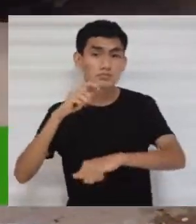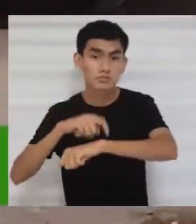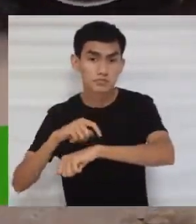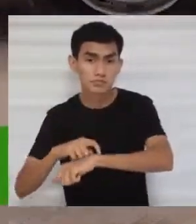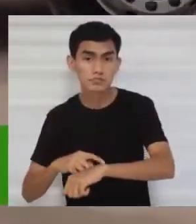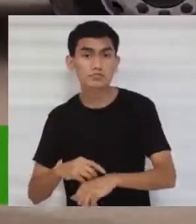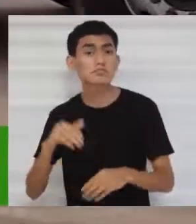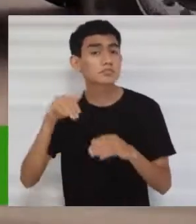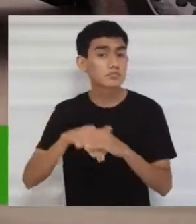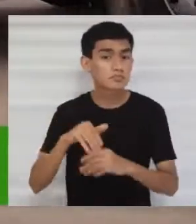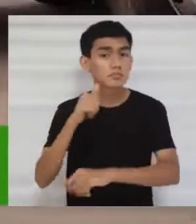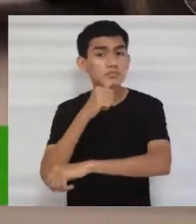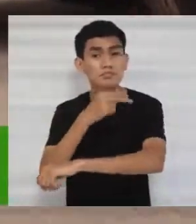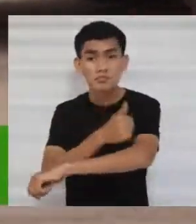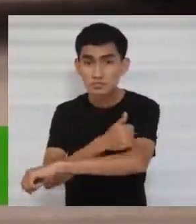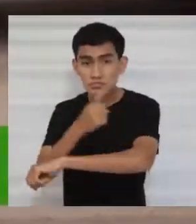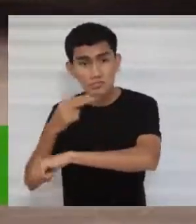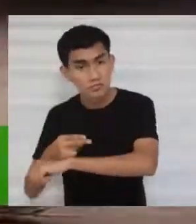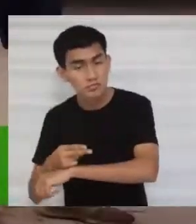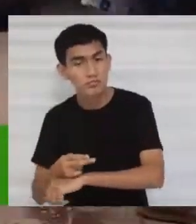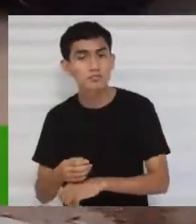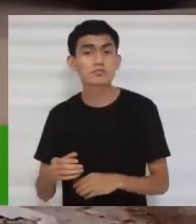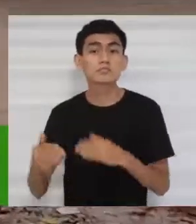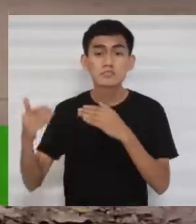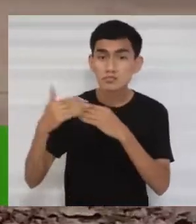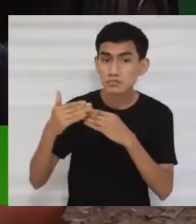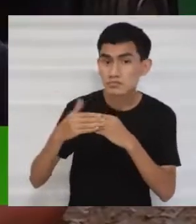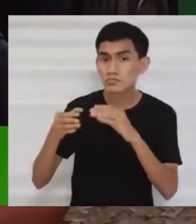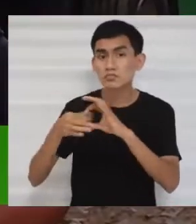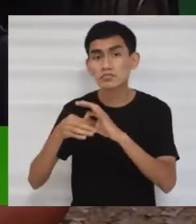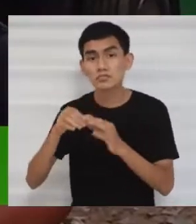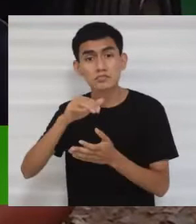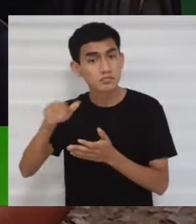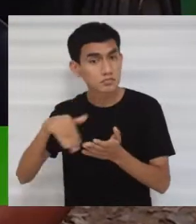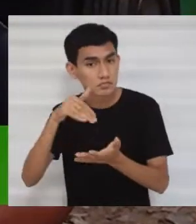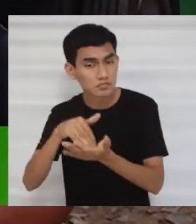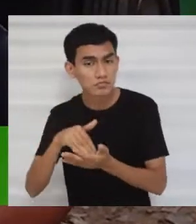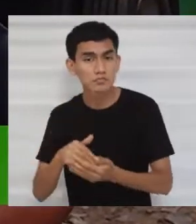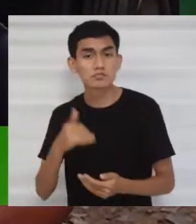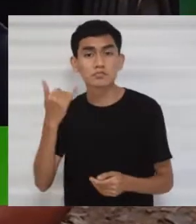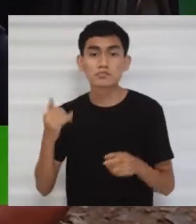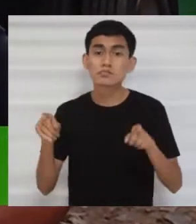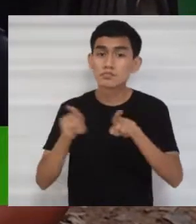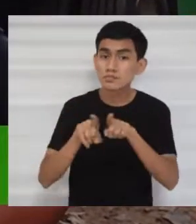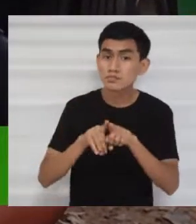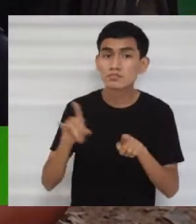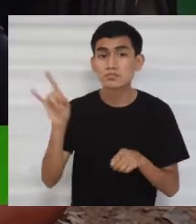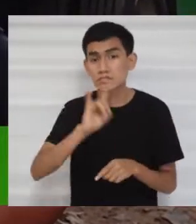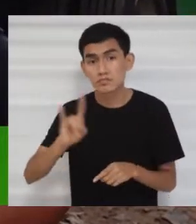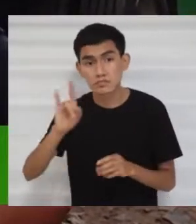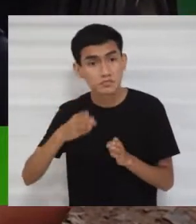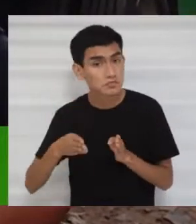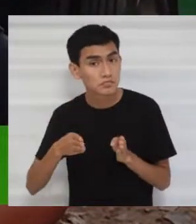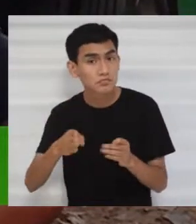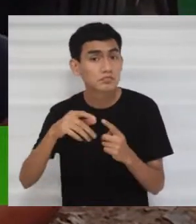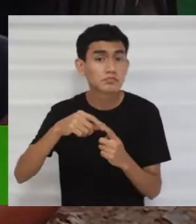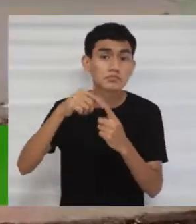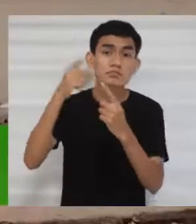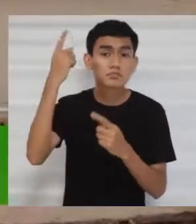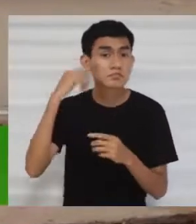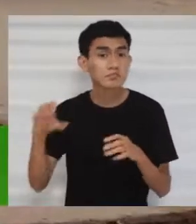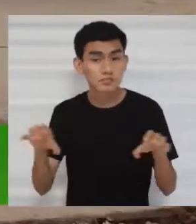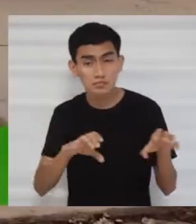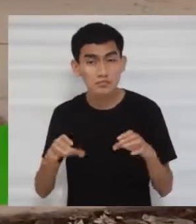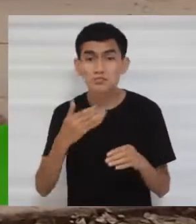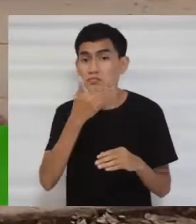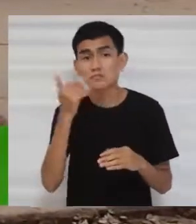asentamientos humanos o asentamientos humanos que están en el casco urbano, y también priorizar las vías principales para hacer un trabajo más